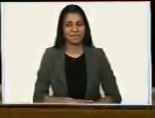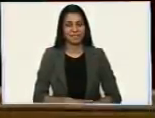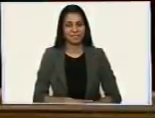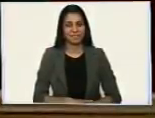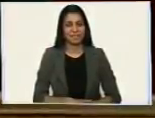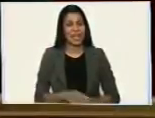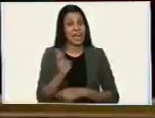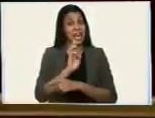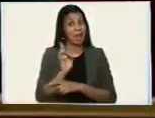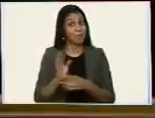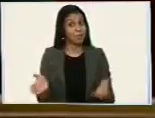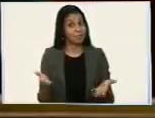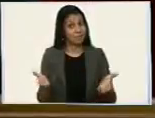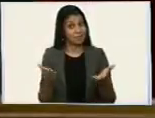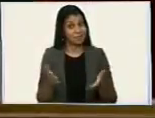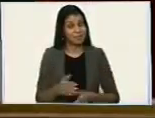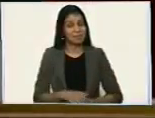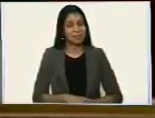Cayendo y corriendo.